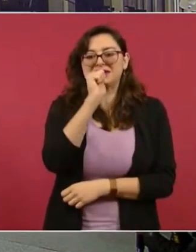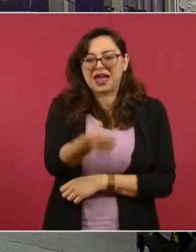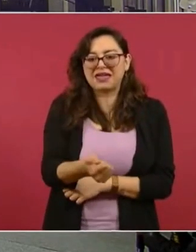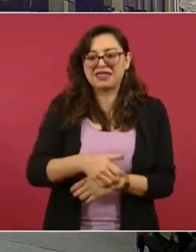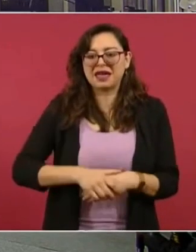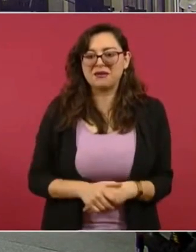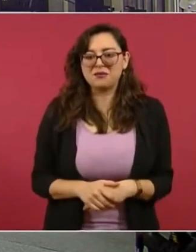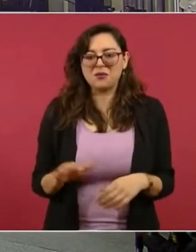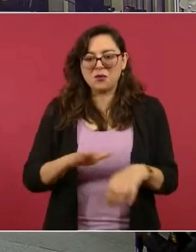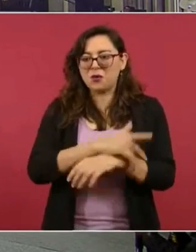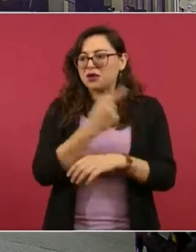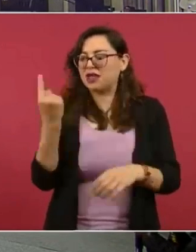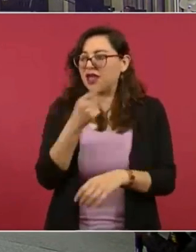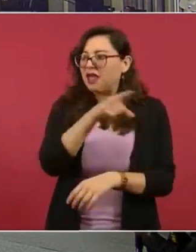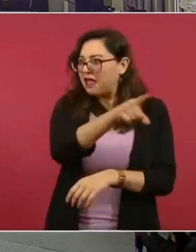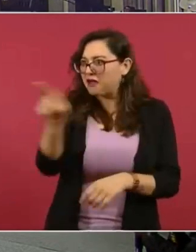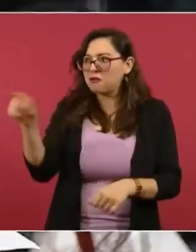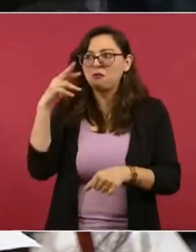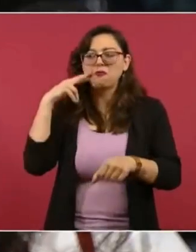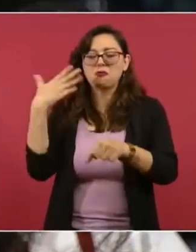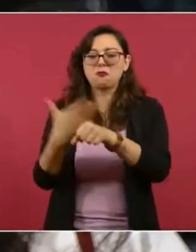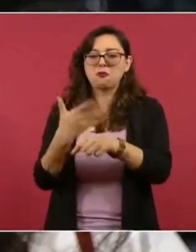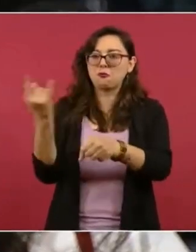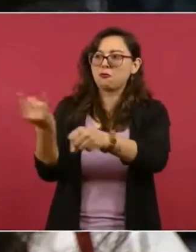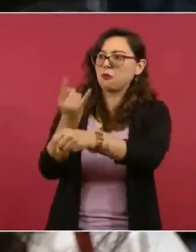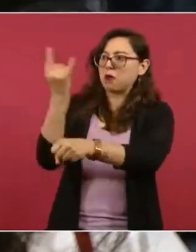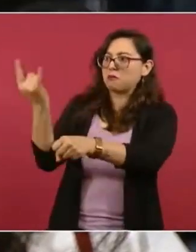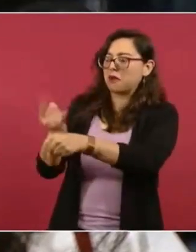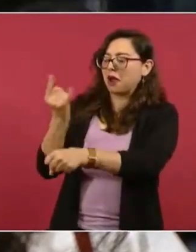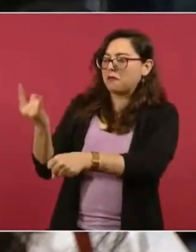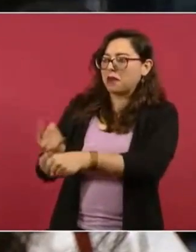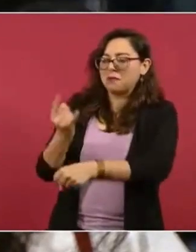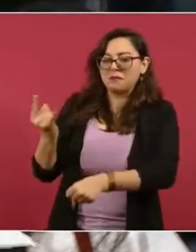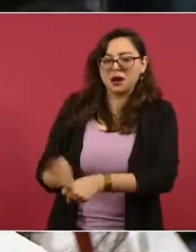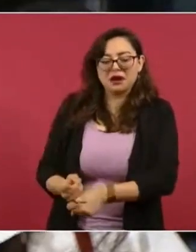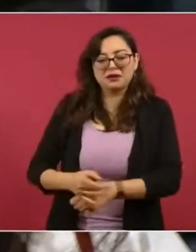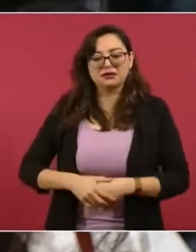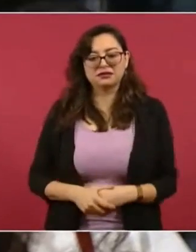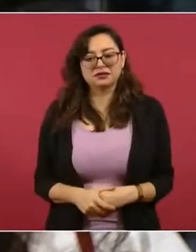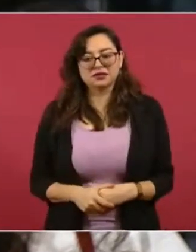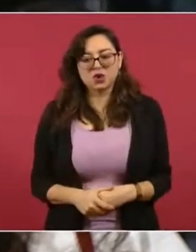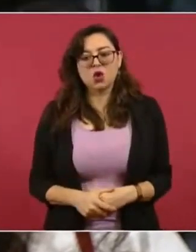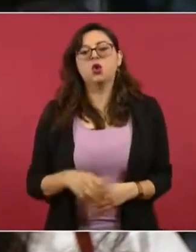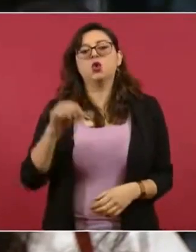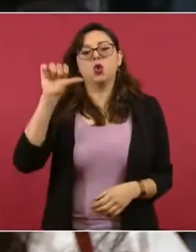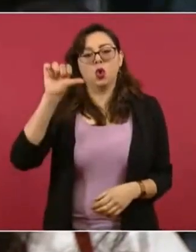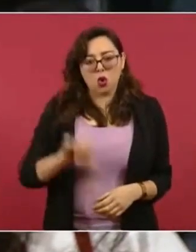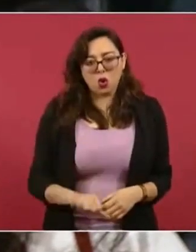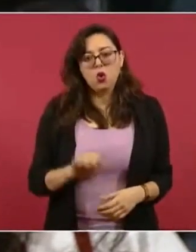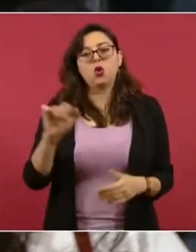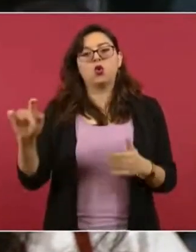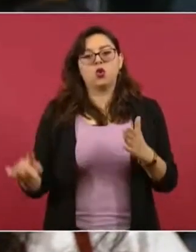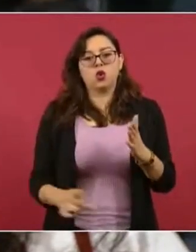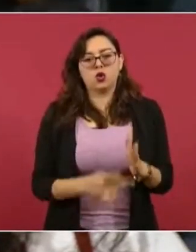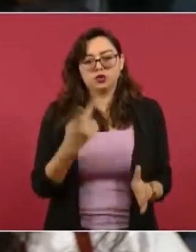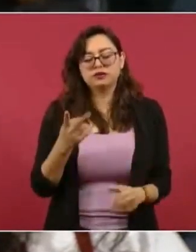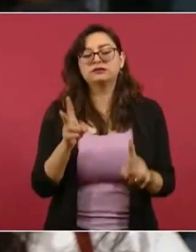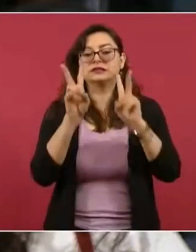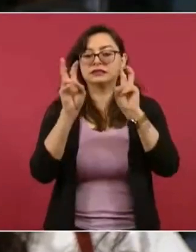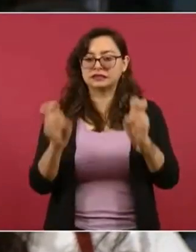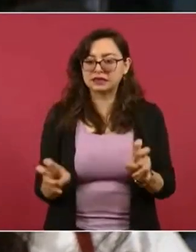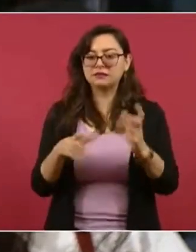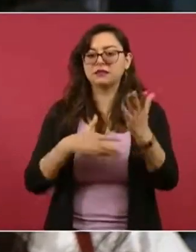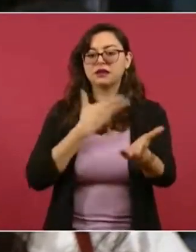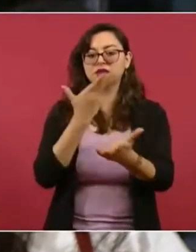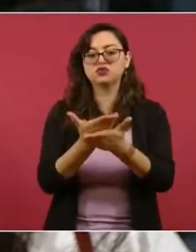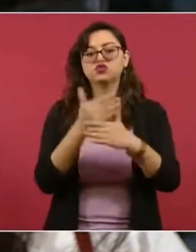de las fiscalías una vez más le traigo a la mesa el tema de Alejandro del Valle de la abeja